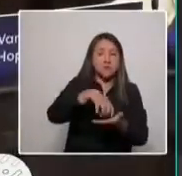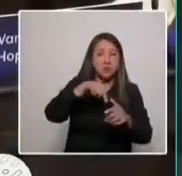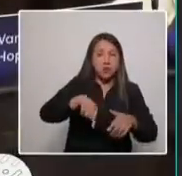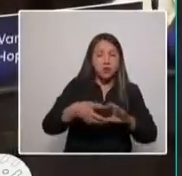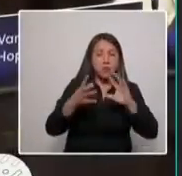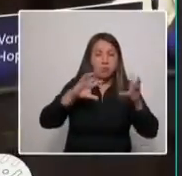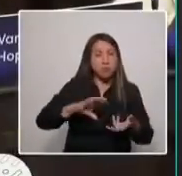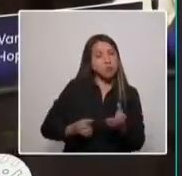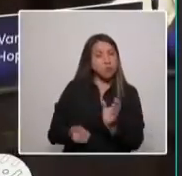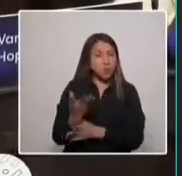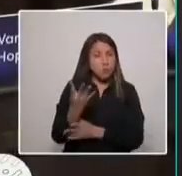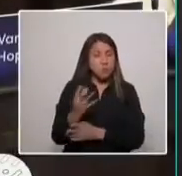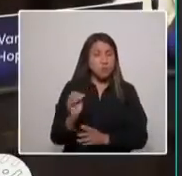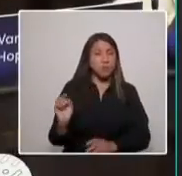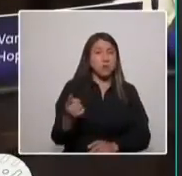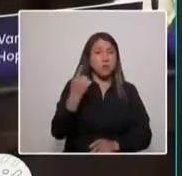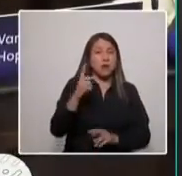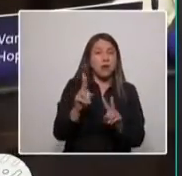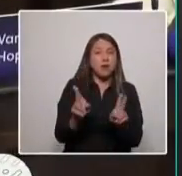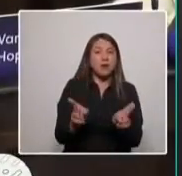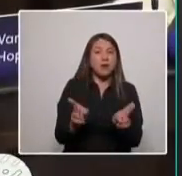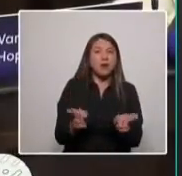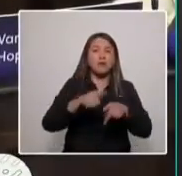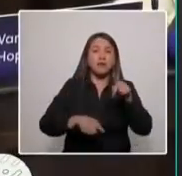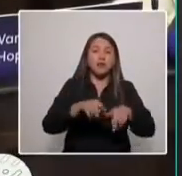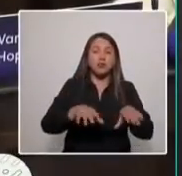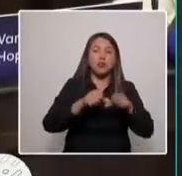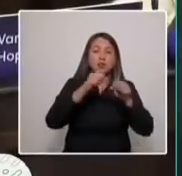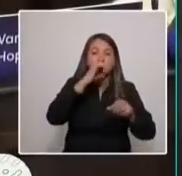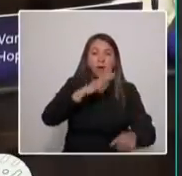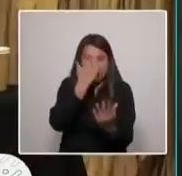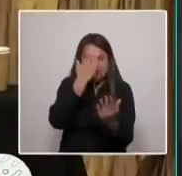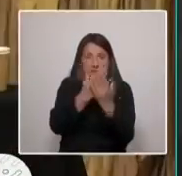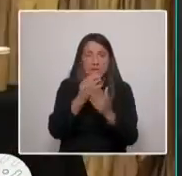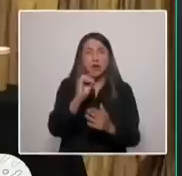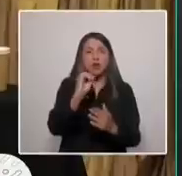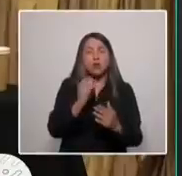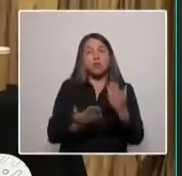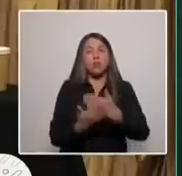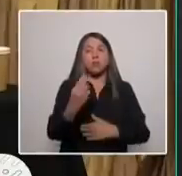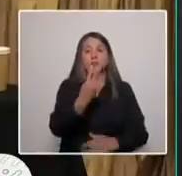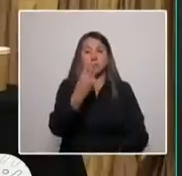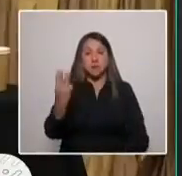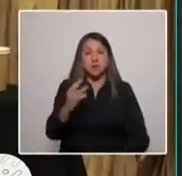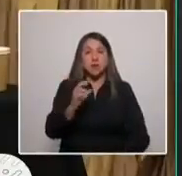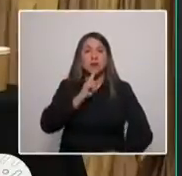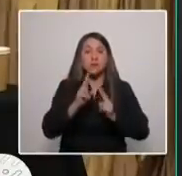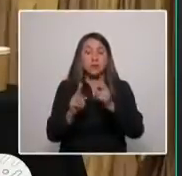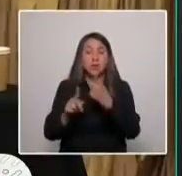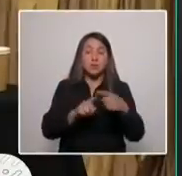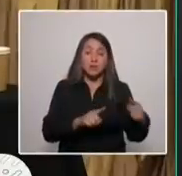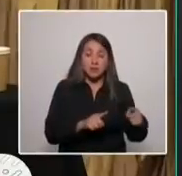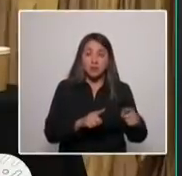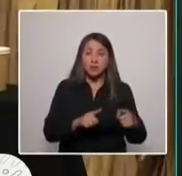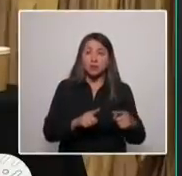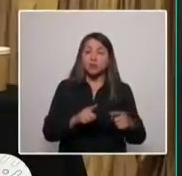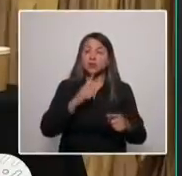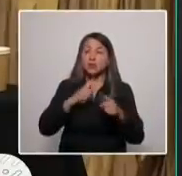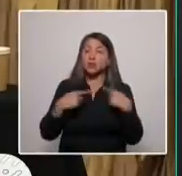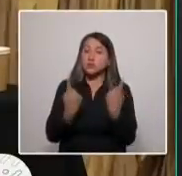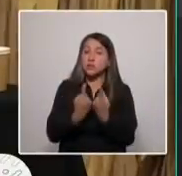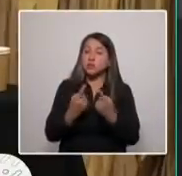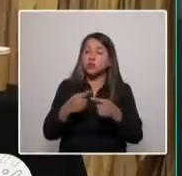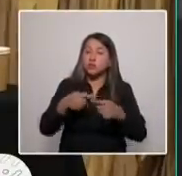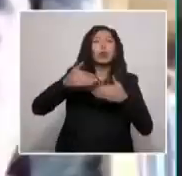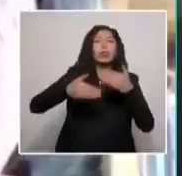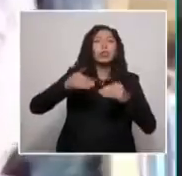política. Pero también entran, y es inevitable, no solo la antigua política, sino que otros aspectos de la política entran